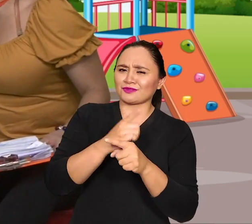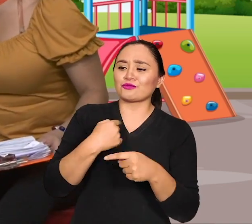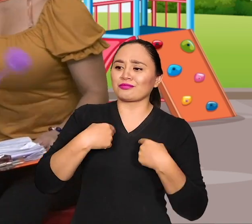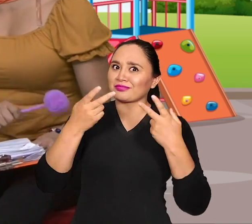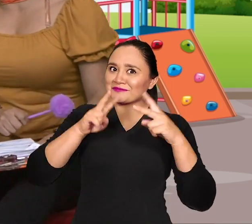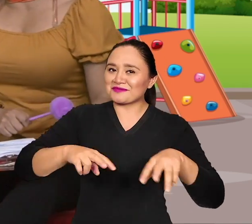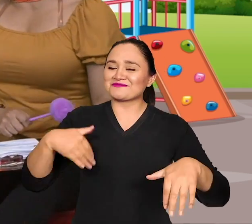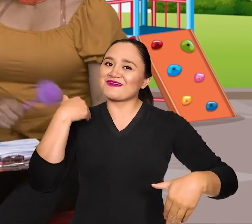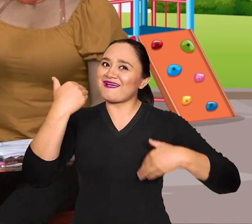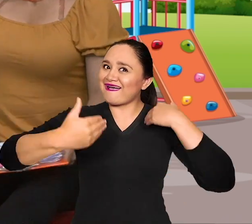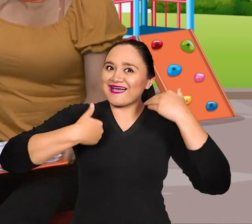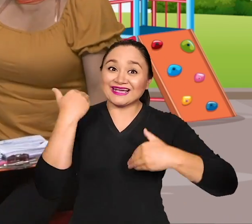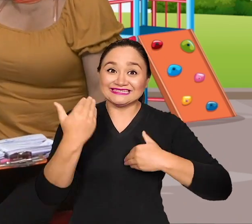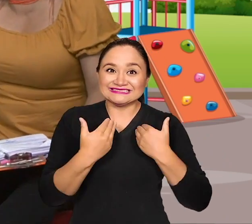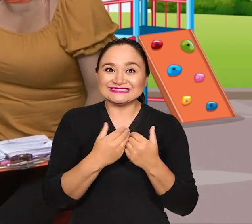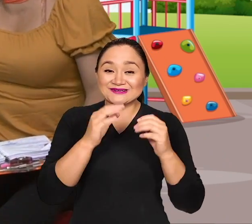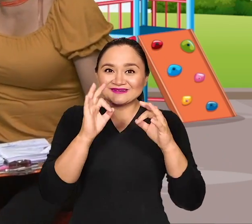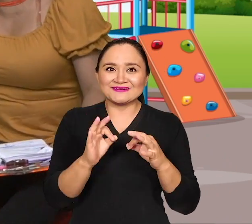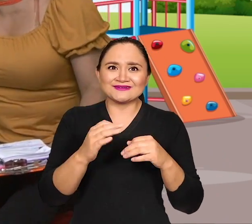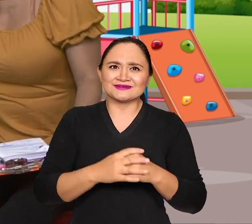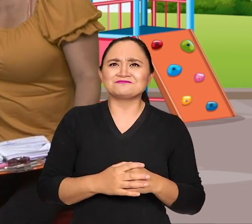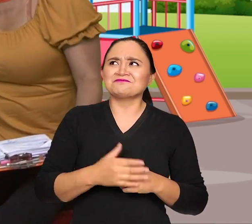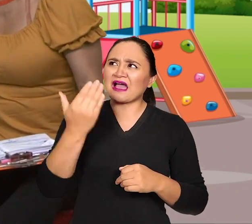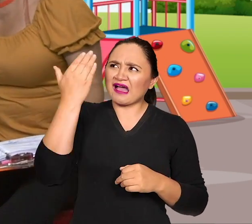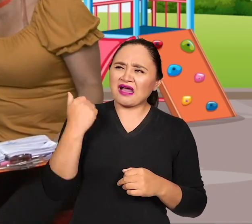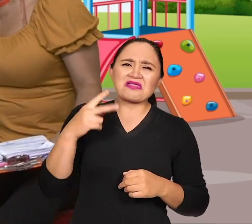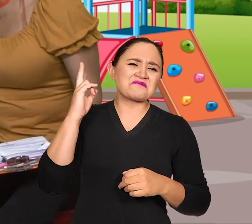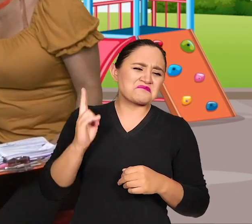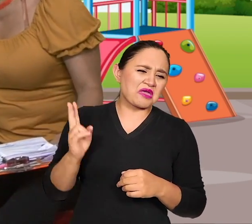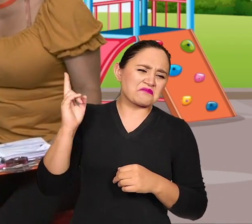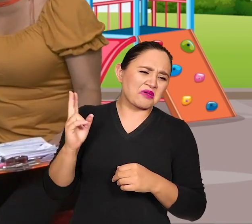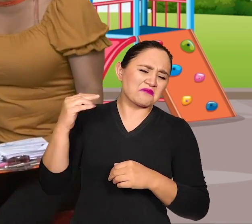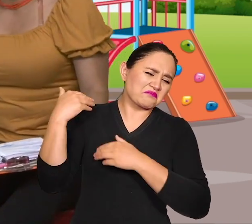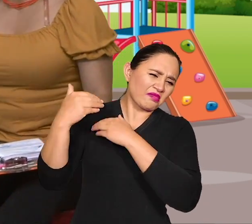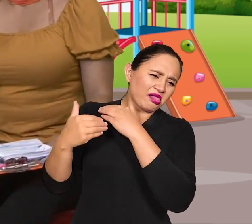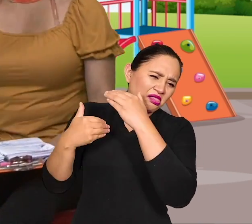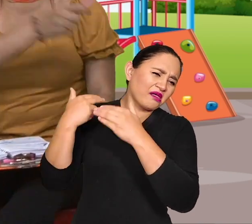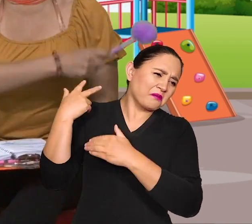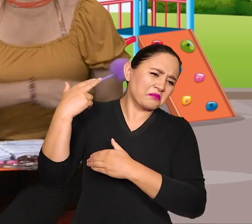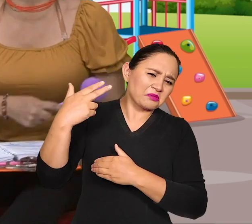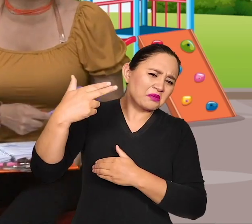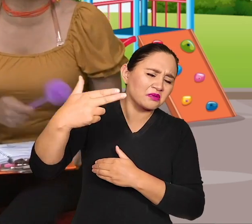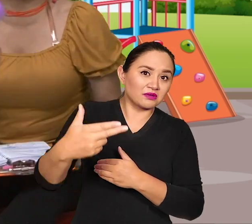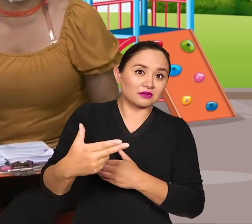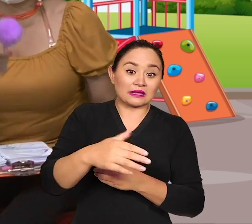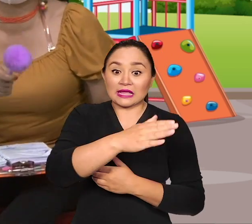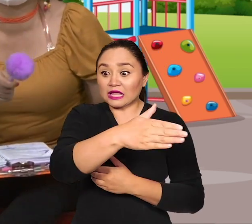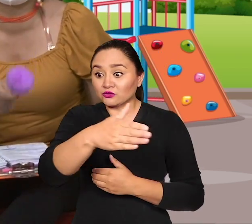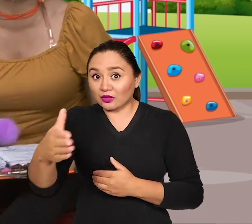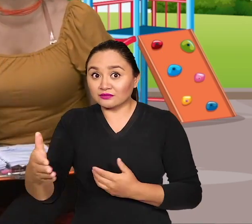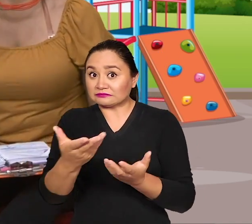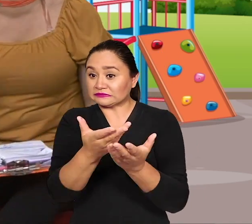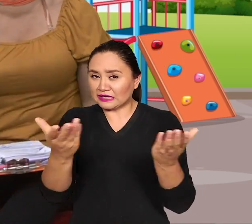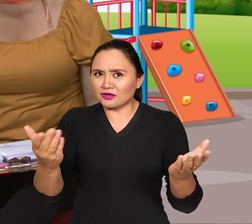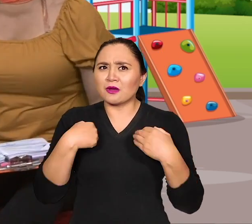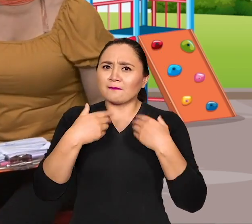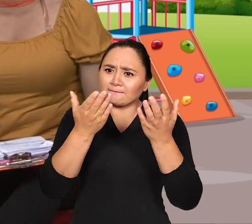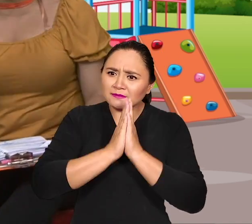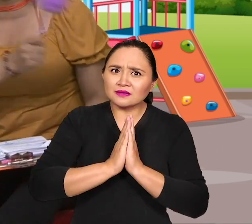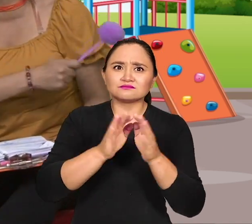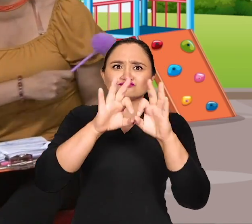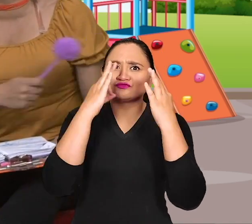también estoy entusiasmada. Ya no podíamos seguir haciendo lo mismo. Nuestros estudiantes y sus familias nos